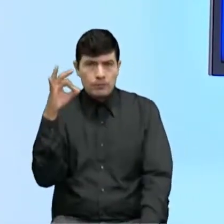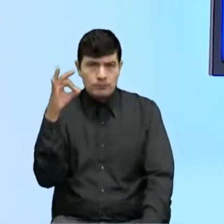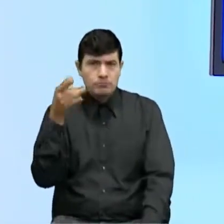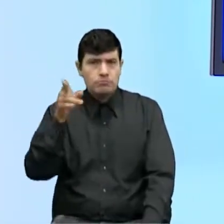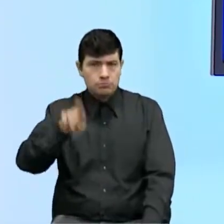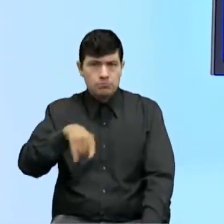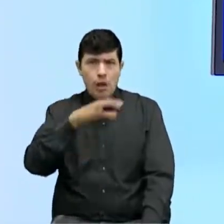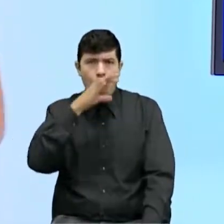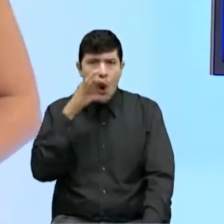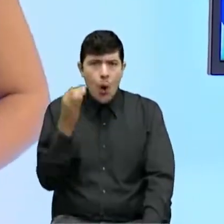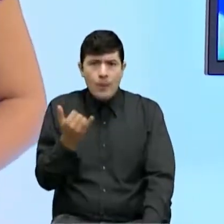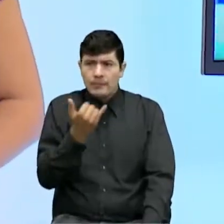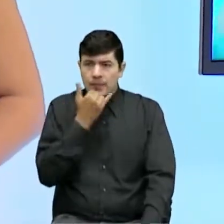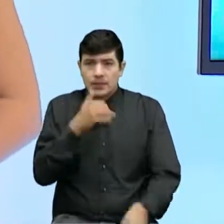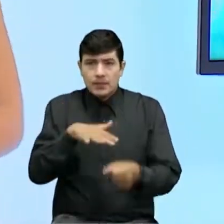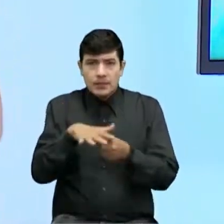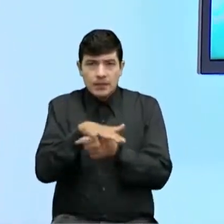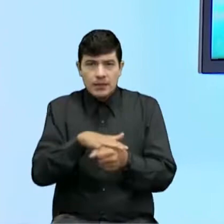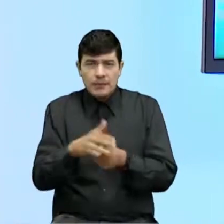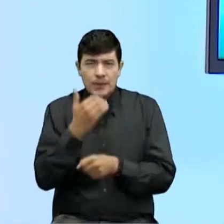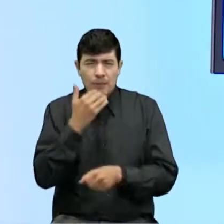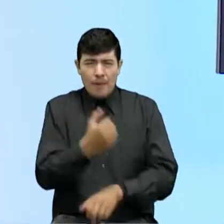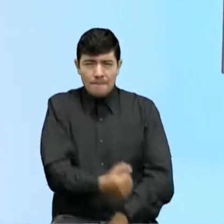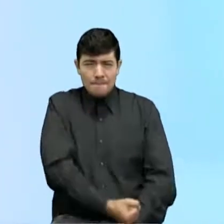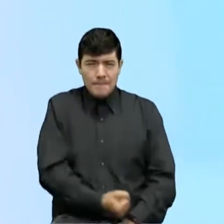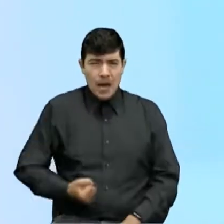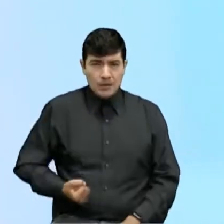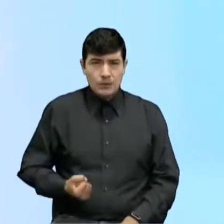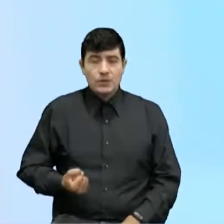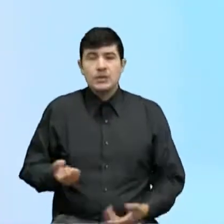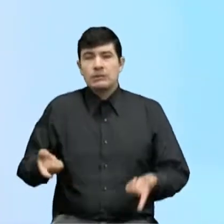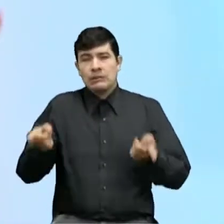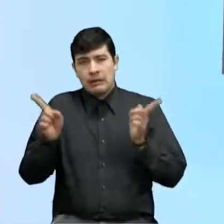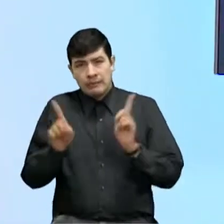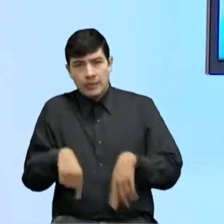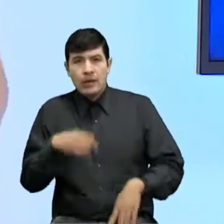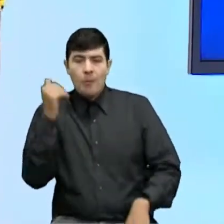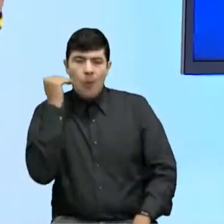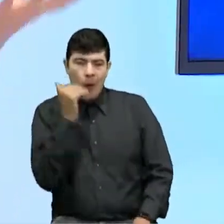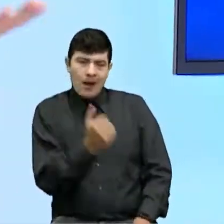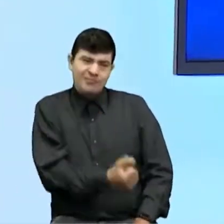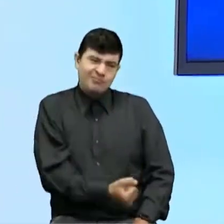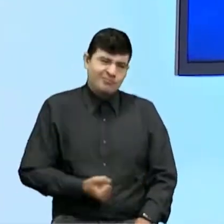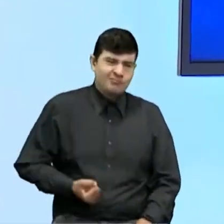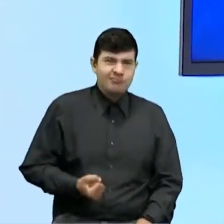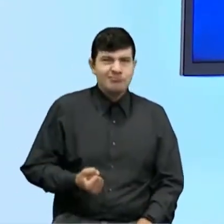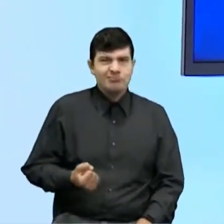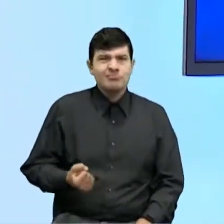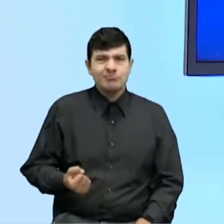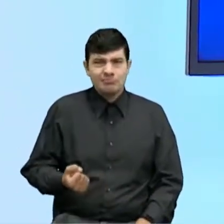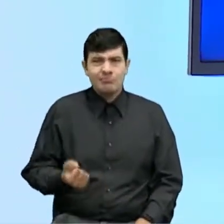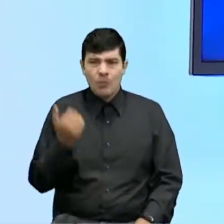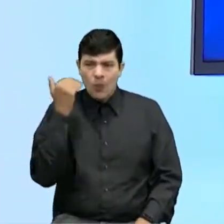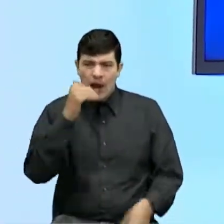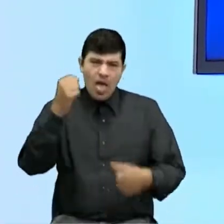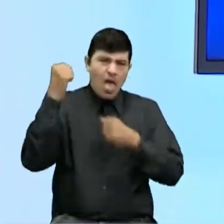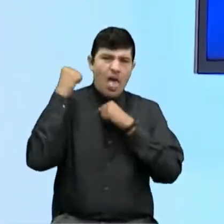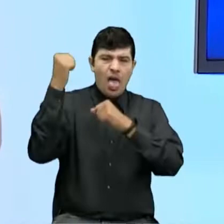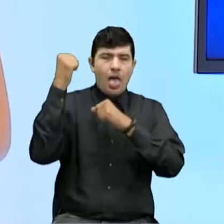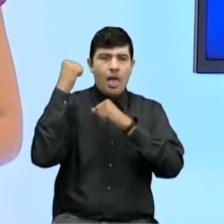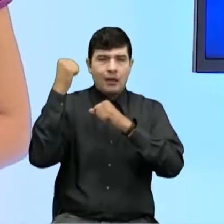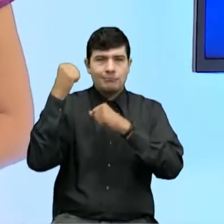se presenta así como está el machismo, pues existe el feminismo extremo, en donde